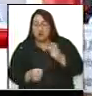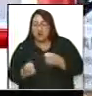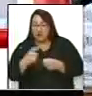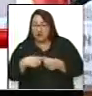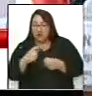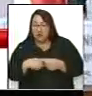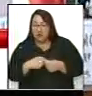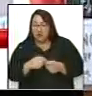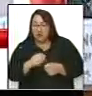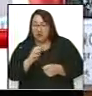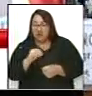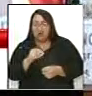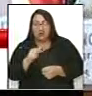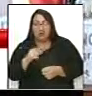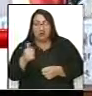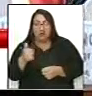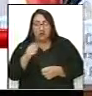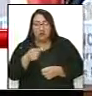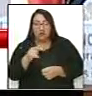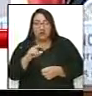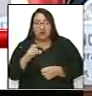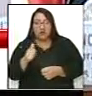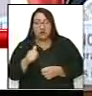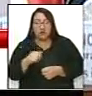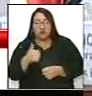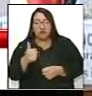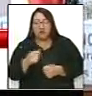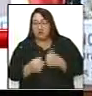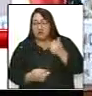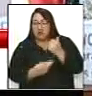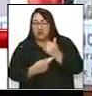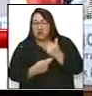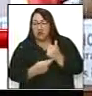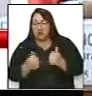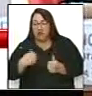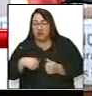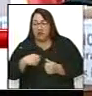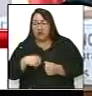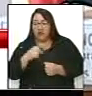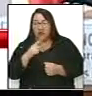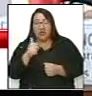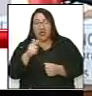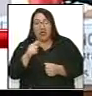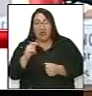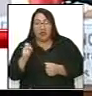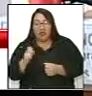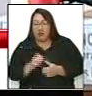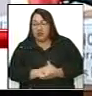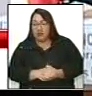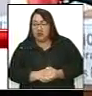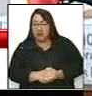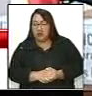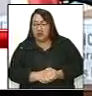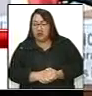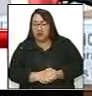participantes: María García de la Cruz, regidora de la Municipalidad Distrital de Ate;